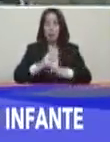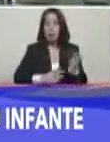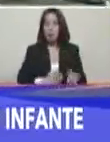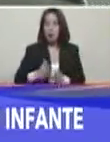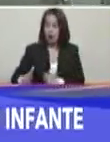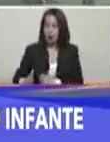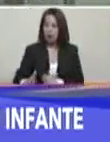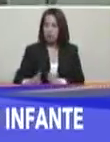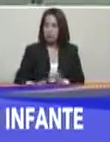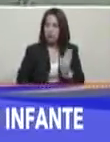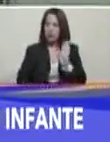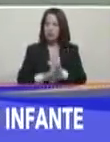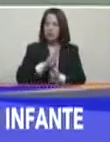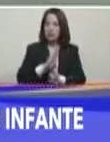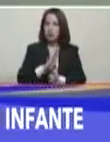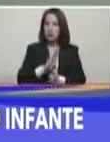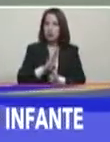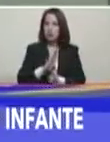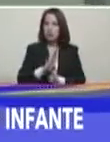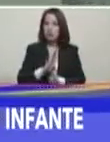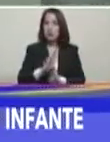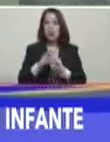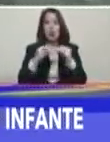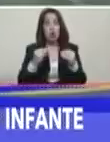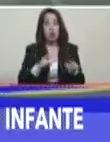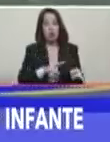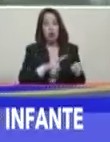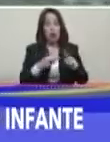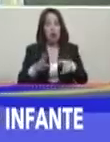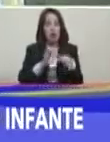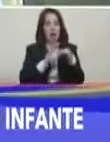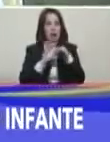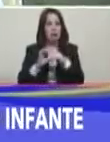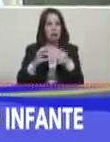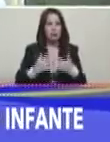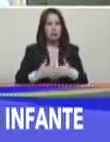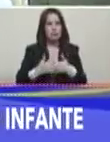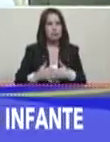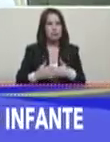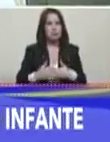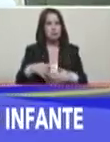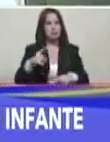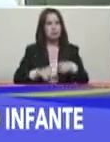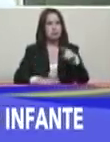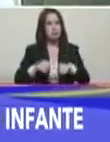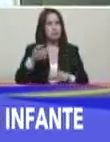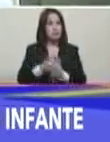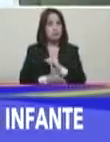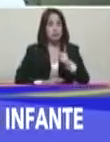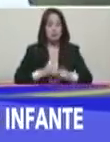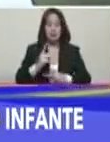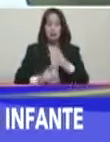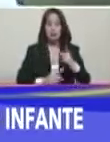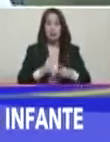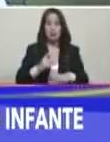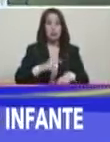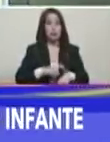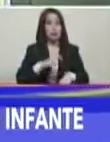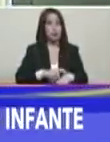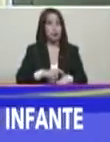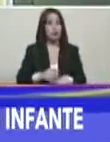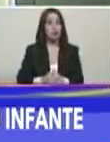Económica y en alianza con la empresa Alimentos Sin Más y la Gobernación del Estado Guárico. El proceso aquí en esta planta